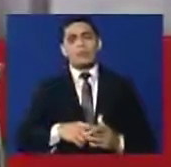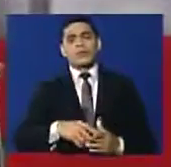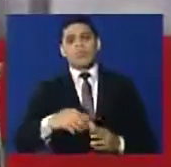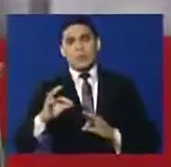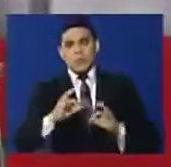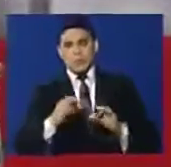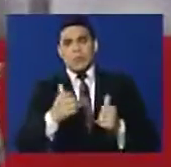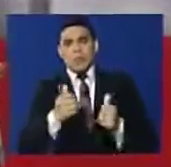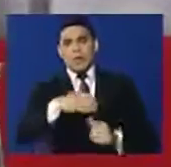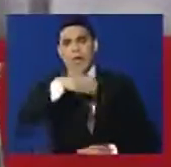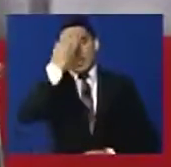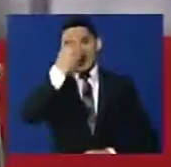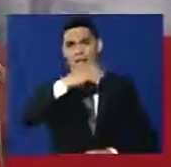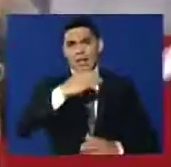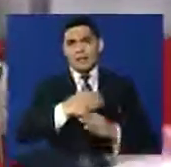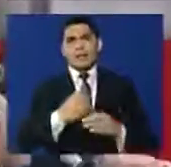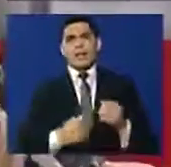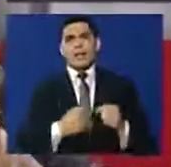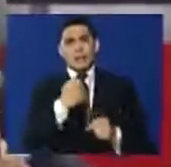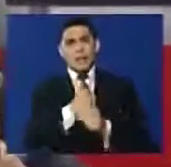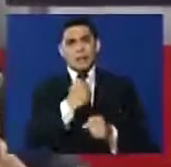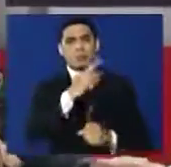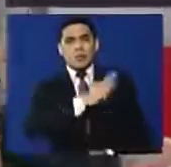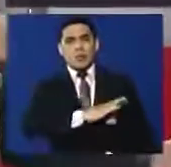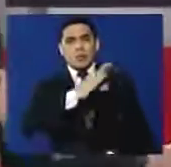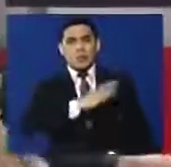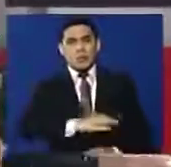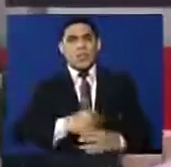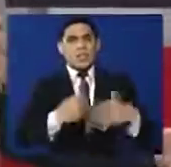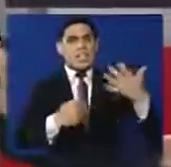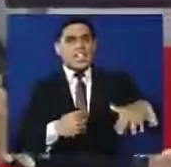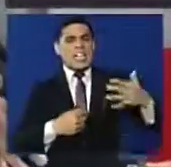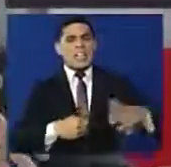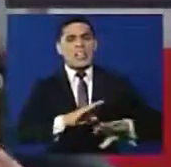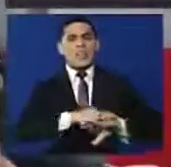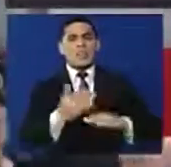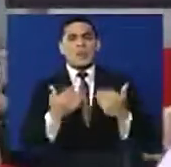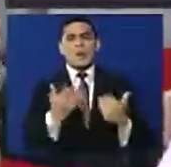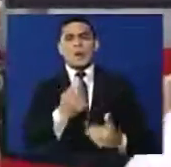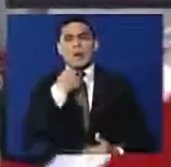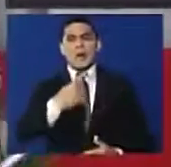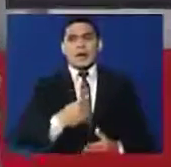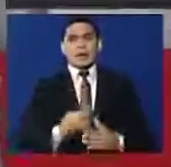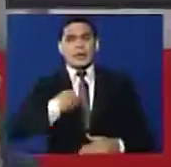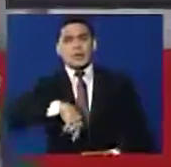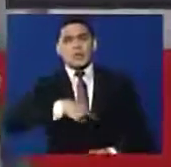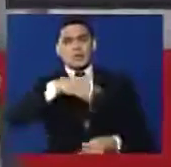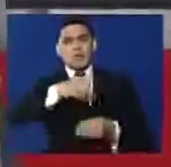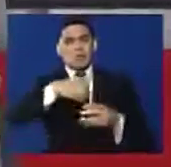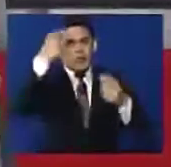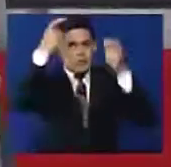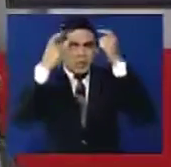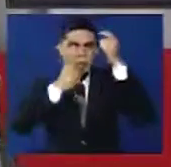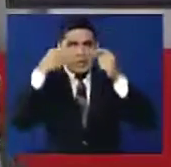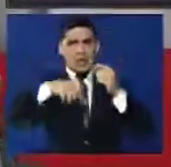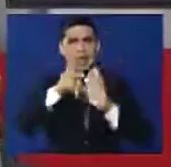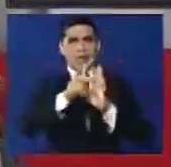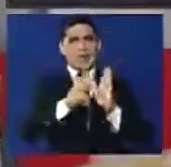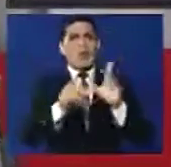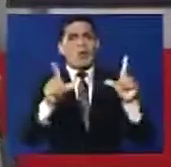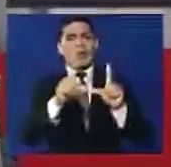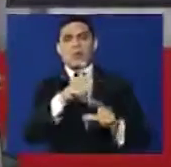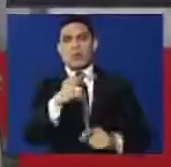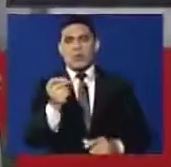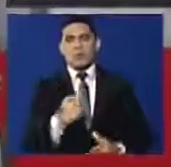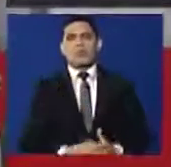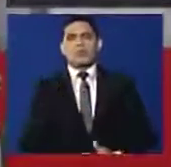productor ejecutivo, luchador social y de izquierda, para que no vayan a decir, ahora le van a decir que es chavista, que lo metimos a chavista aquí en contrapeso. Todo el